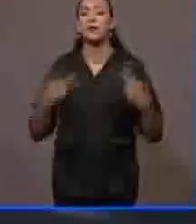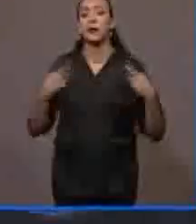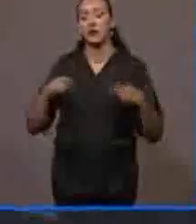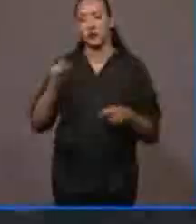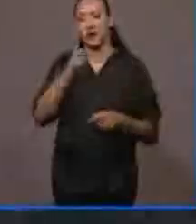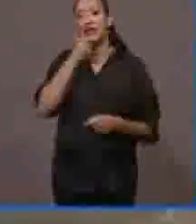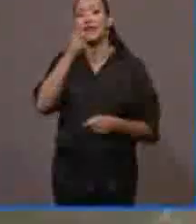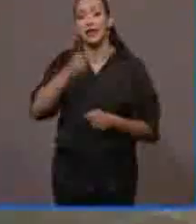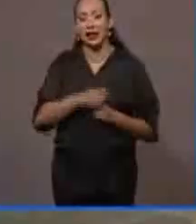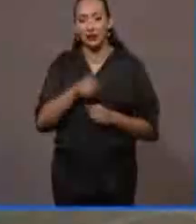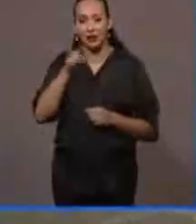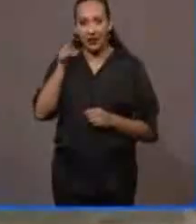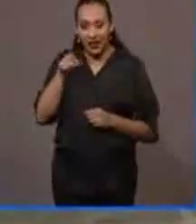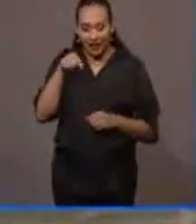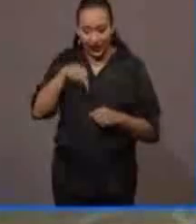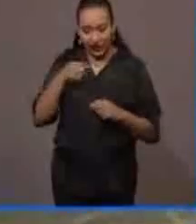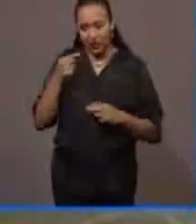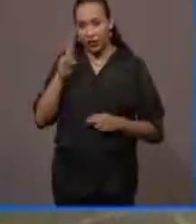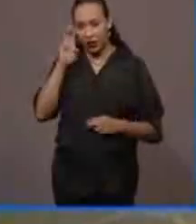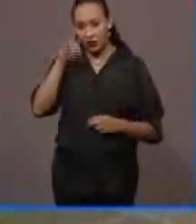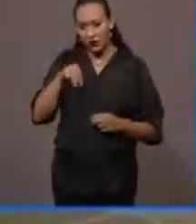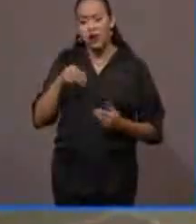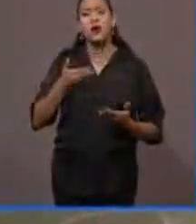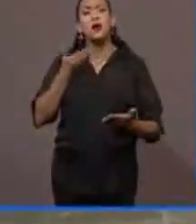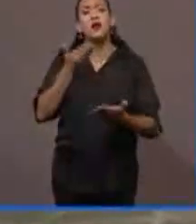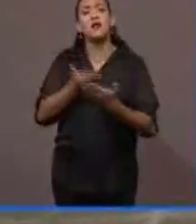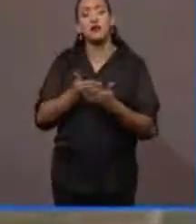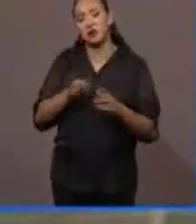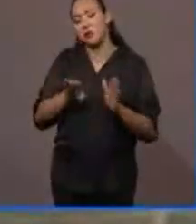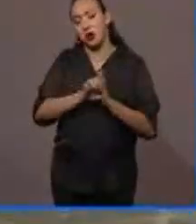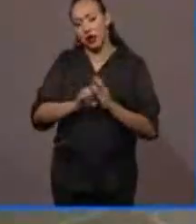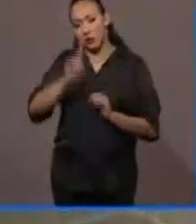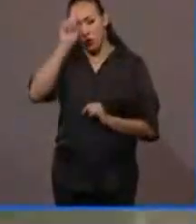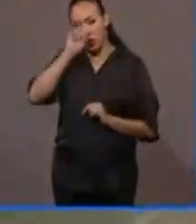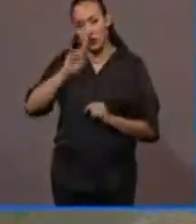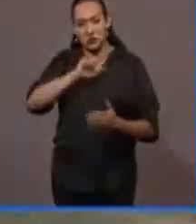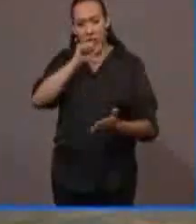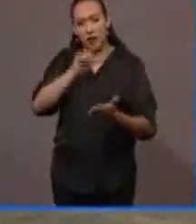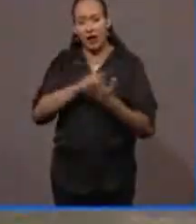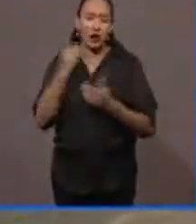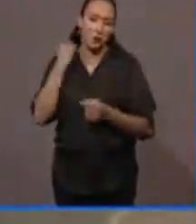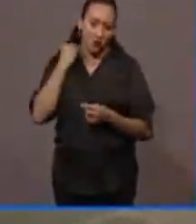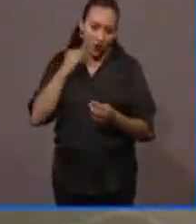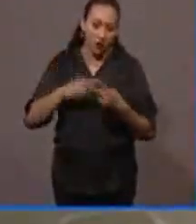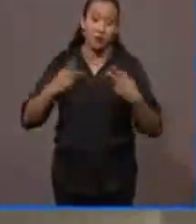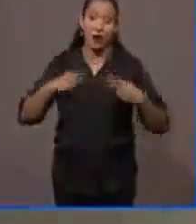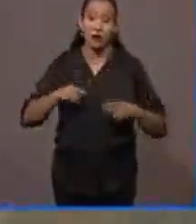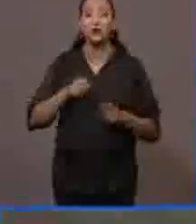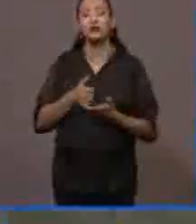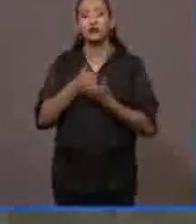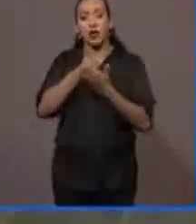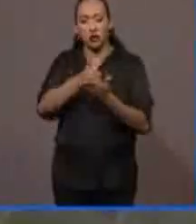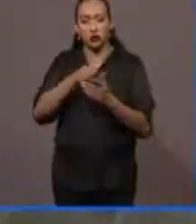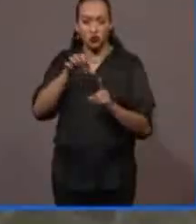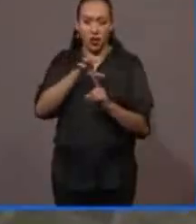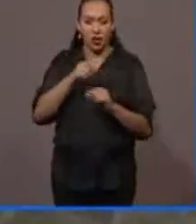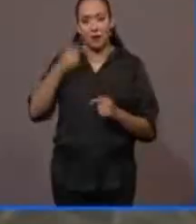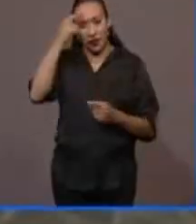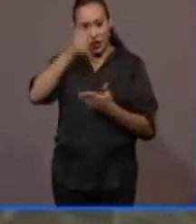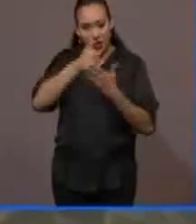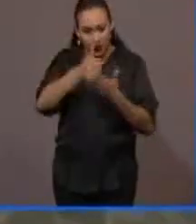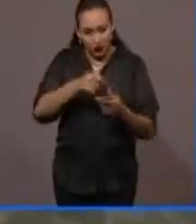especialistas destacaron que esta casa de estudios ofrece asesoría legal, atención psicosocial y acompañamiento en procesos